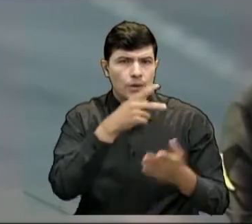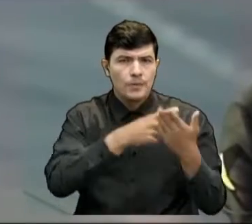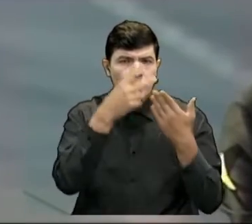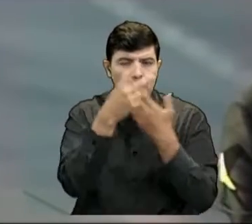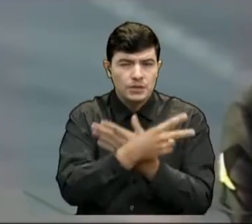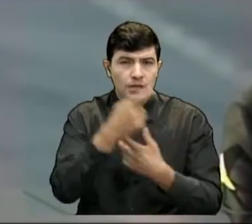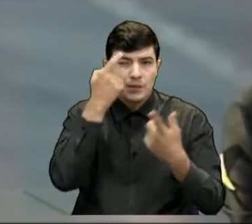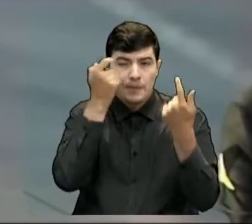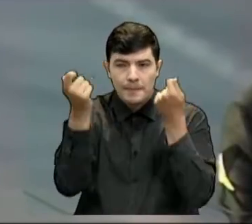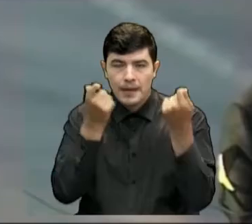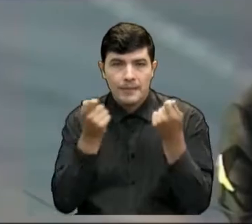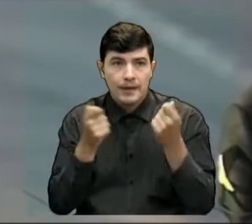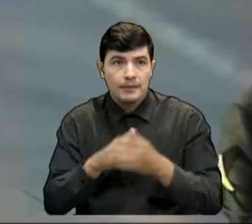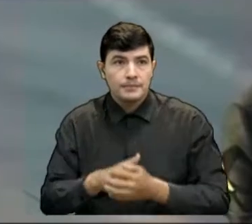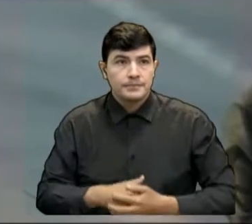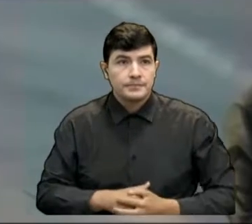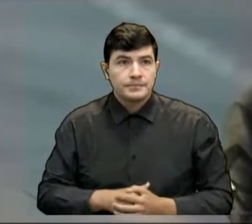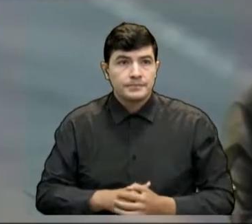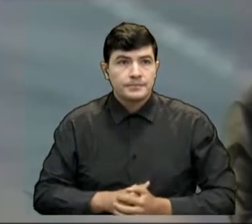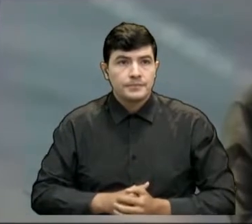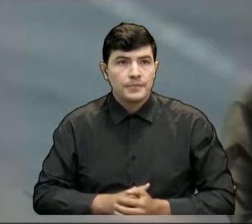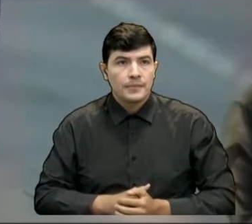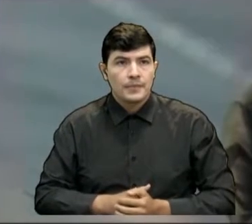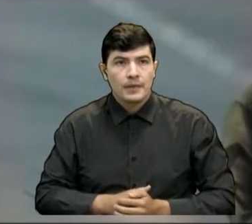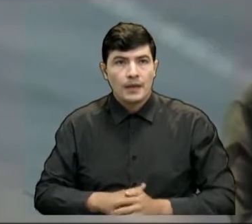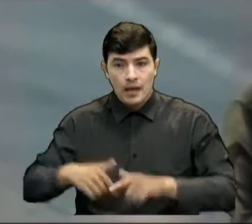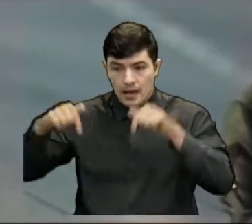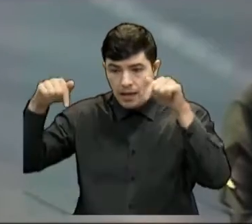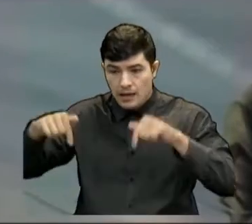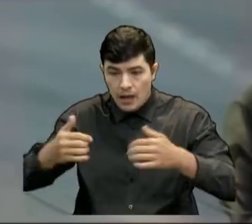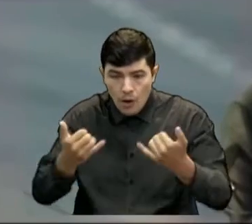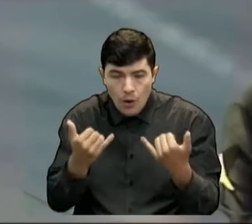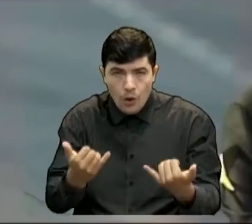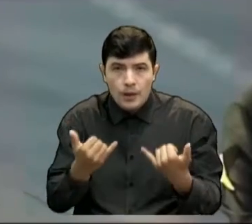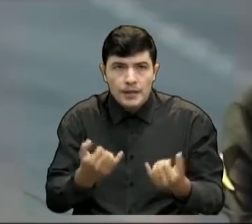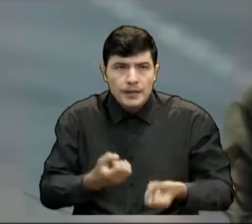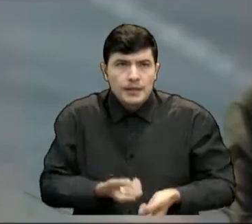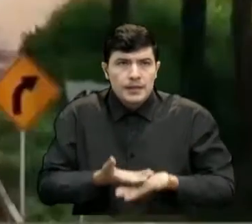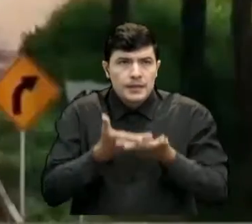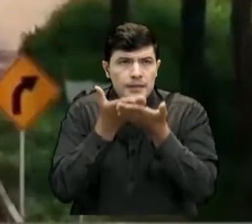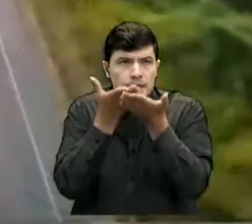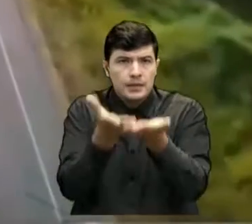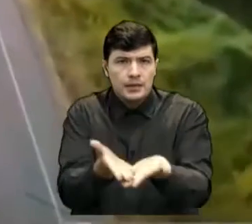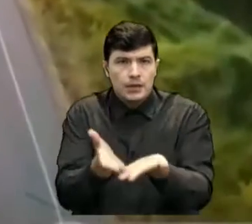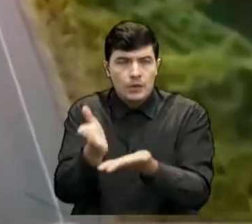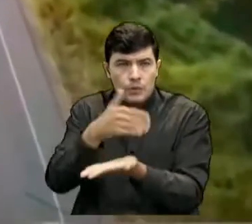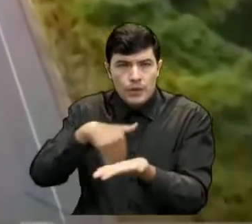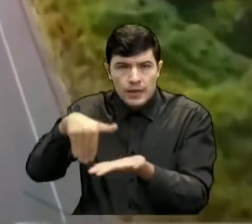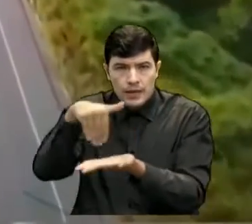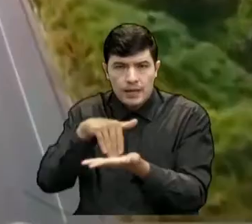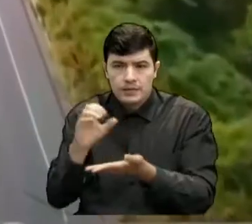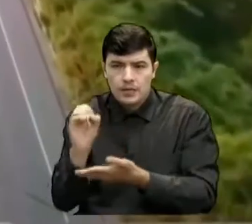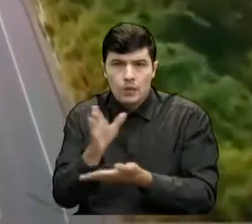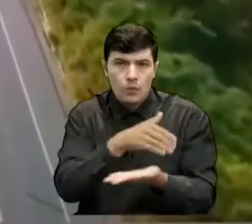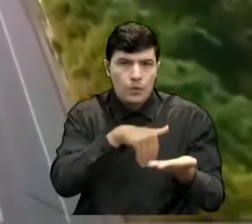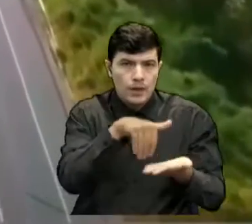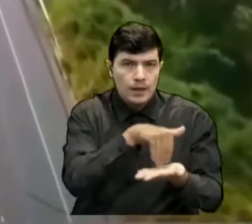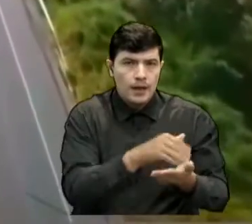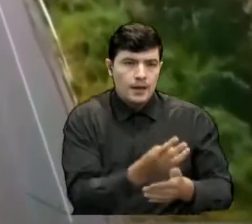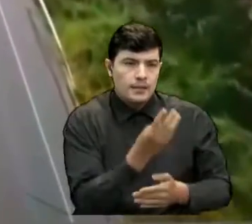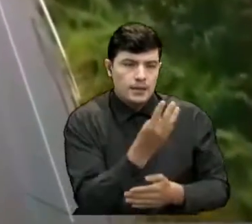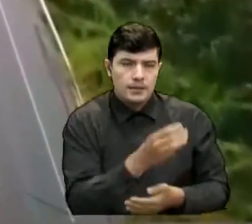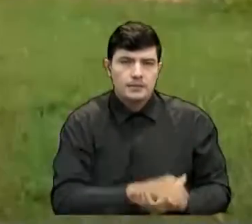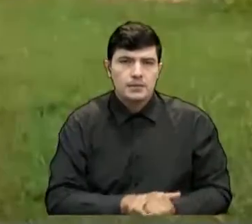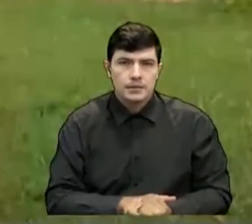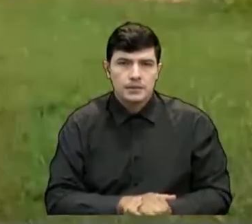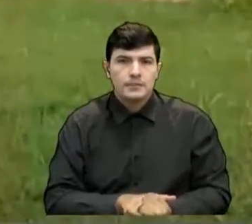estratégico. Aquí tenemos hoy la entrega de lo que se conoce como la unidad 0 y la unidad 3,